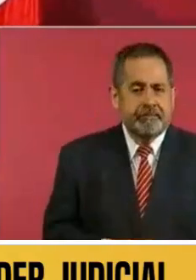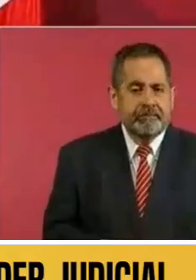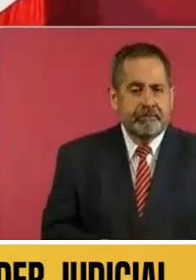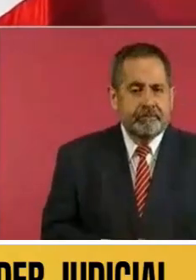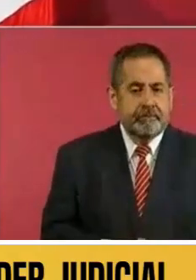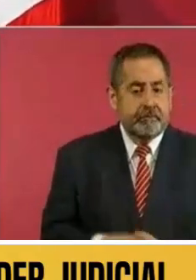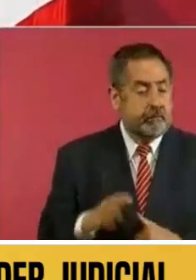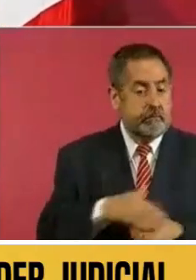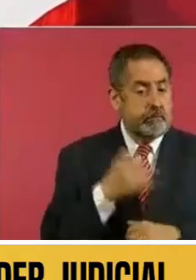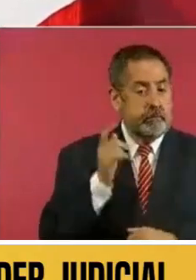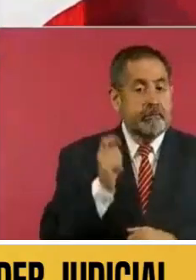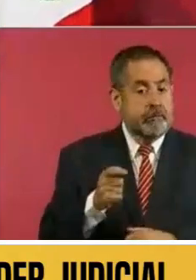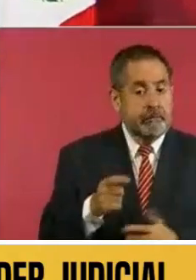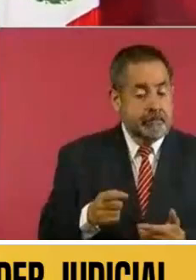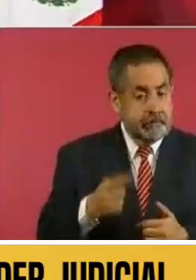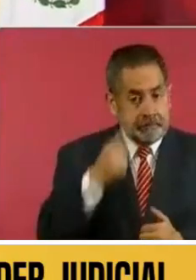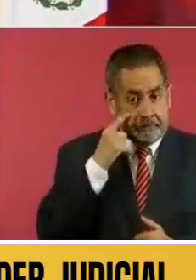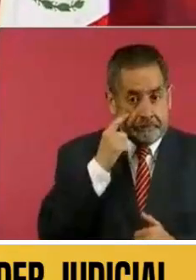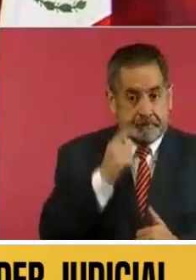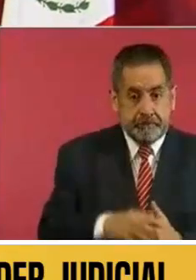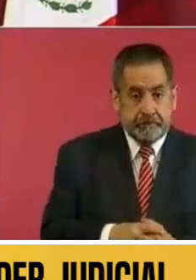los integrantes de